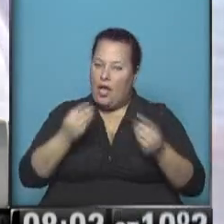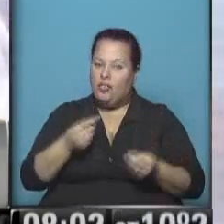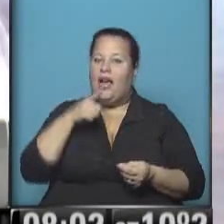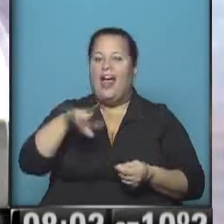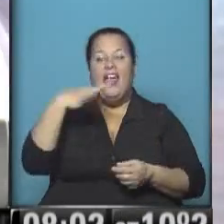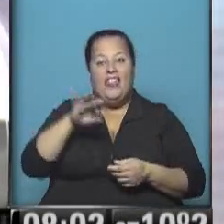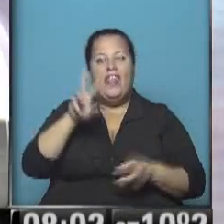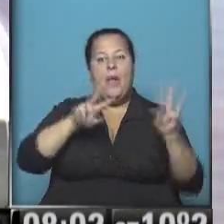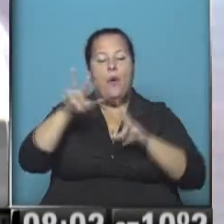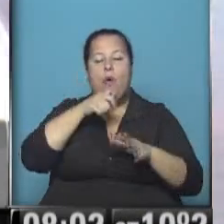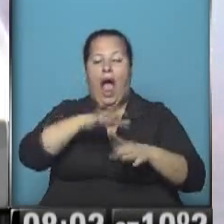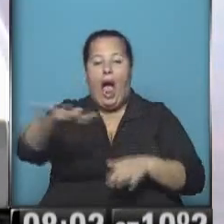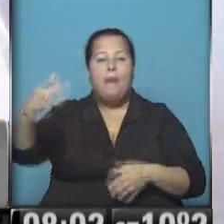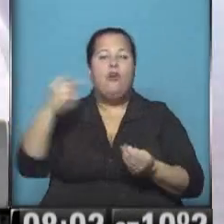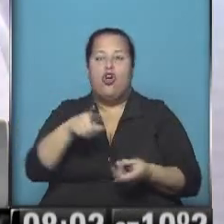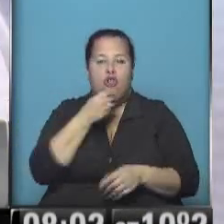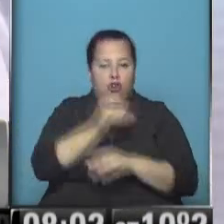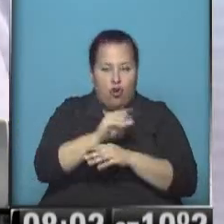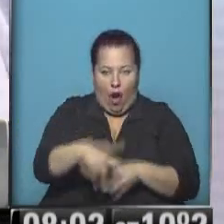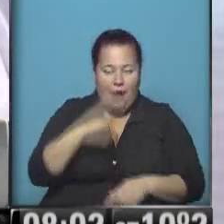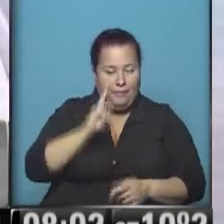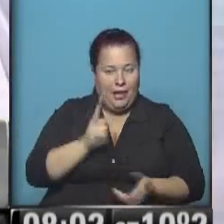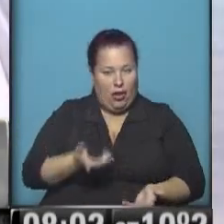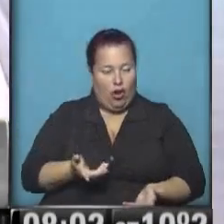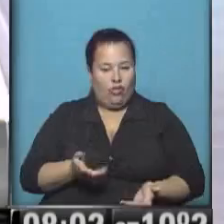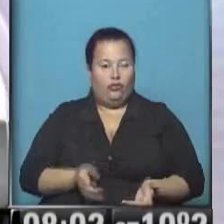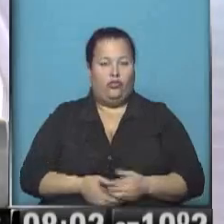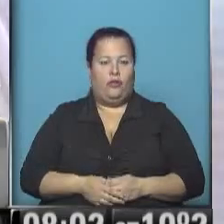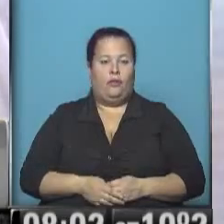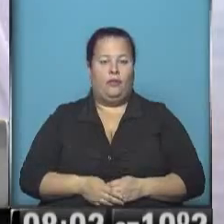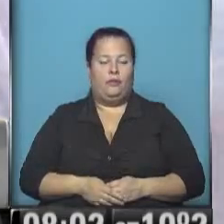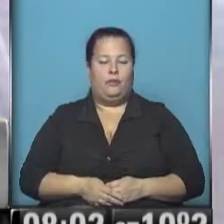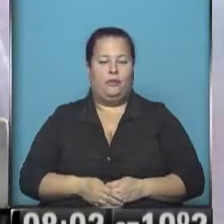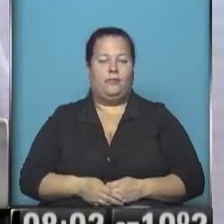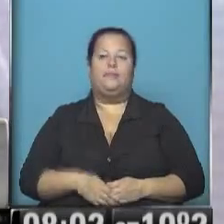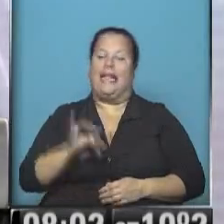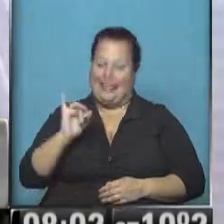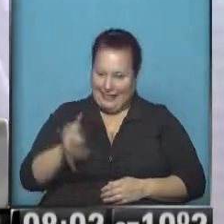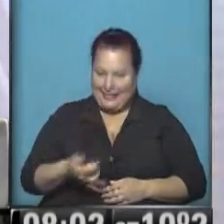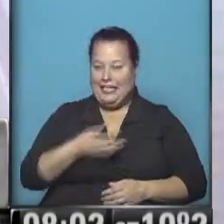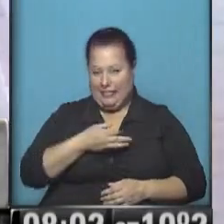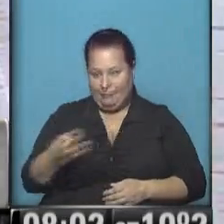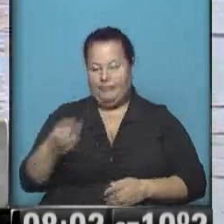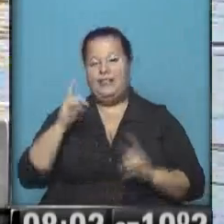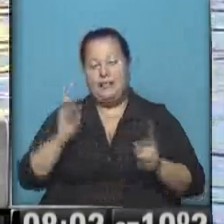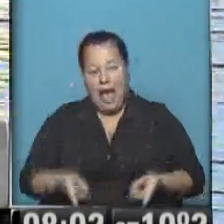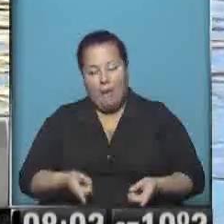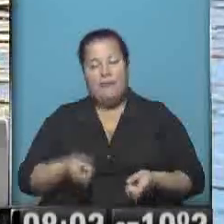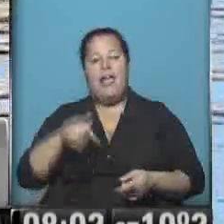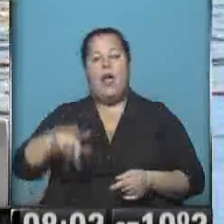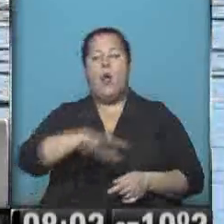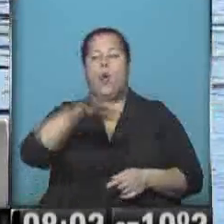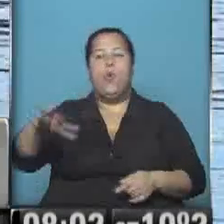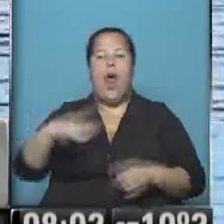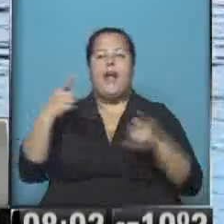ballena tiene que encontrar su causa porque no tiene alimento acá corre peligro sí por cierto y además están en una zona